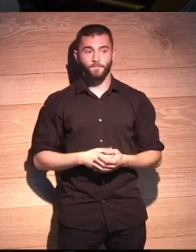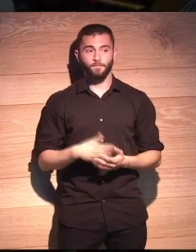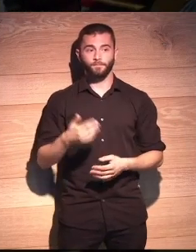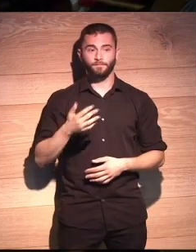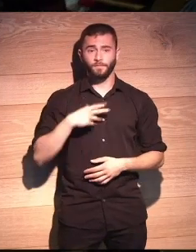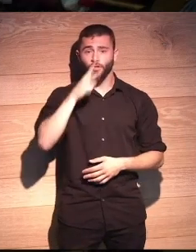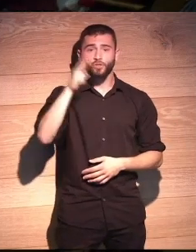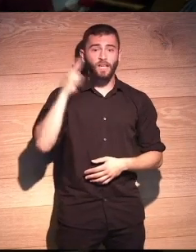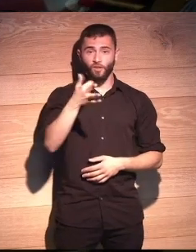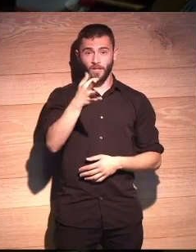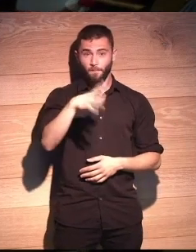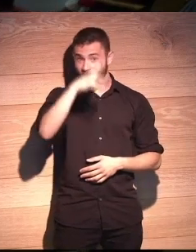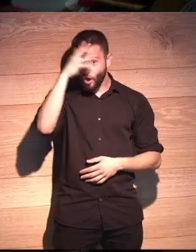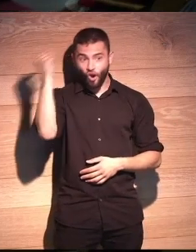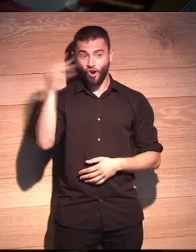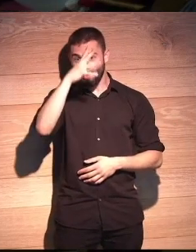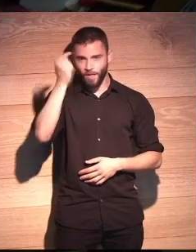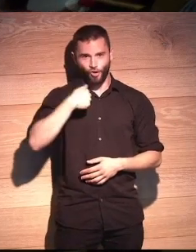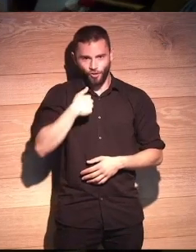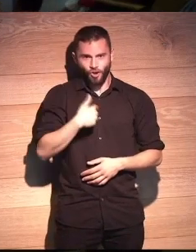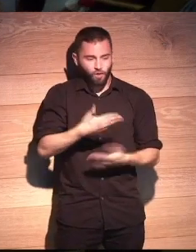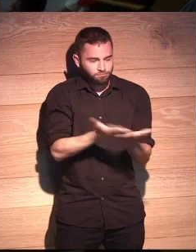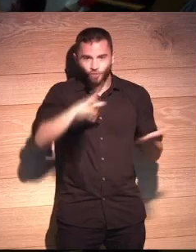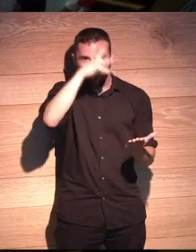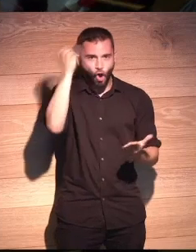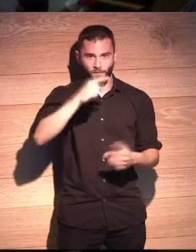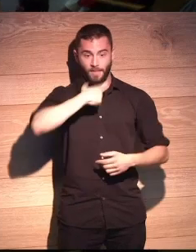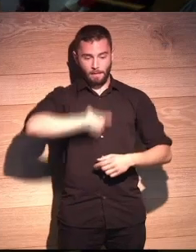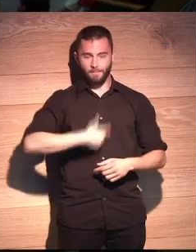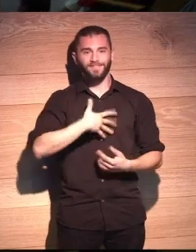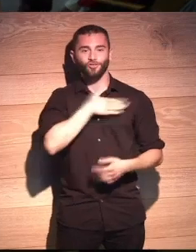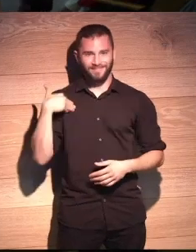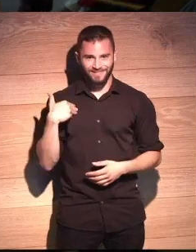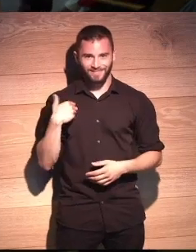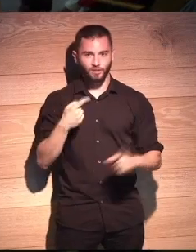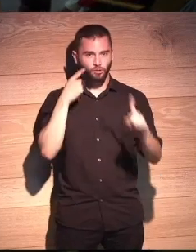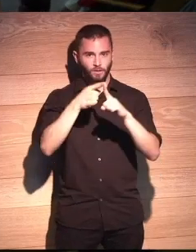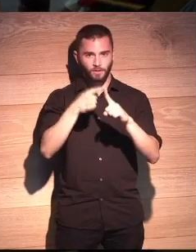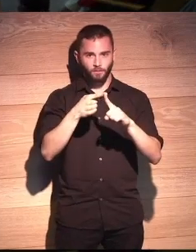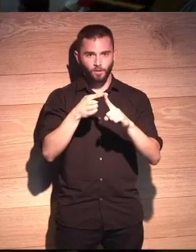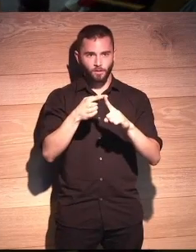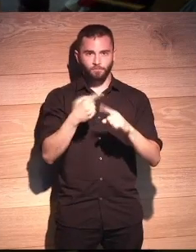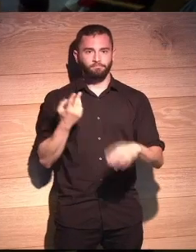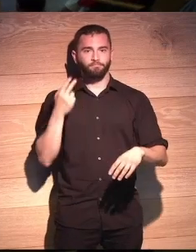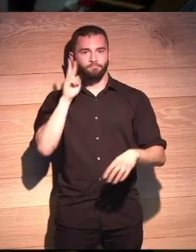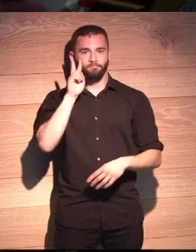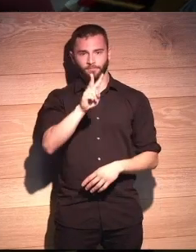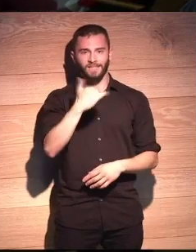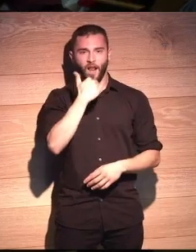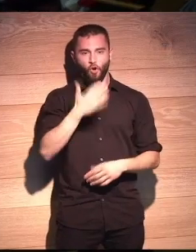hace 2 años y medio, o quise yo que me olvidarais, para que veáis algo que para mí ha sido muy